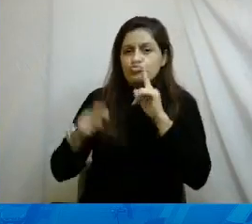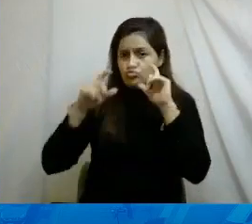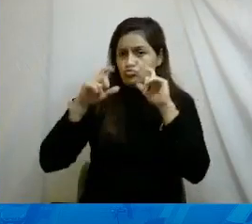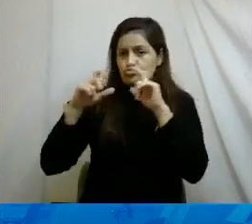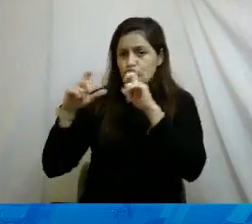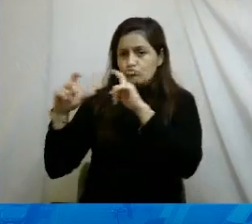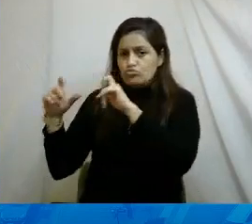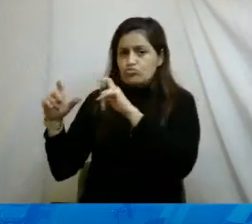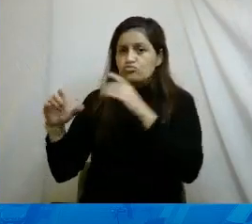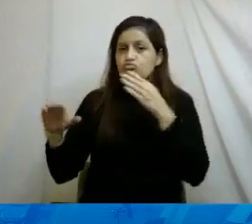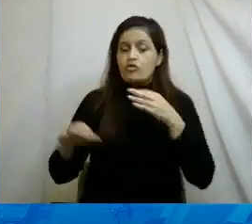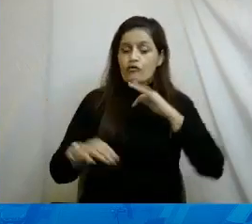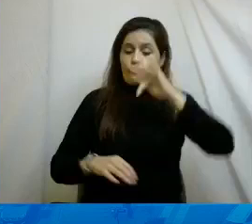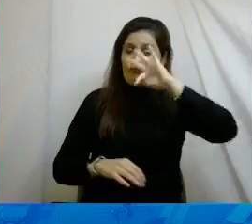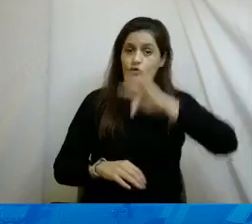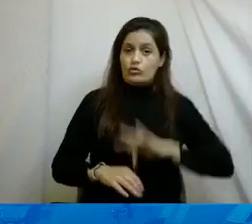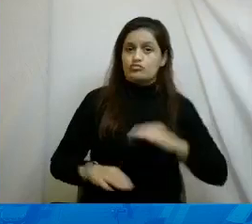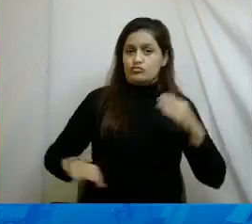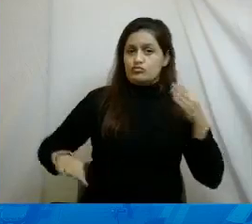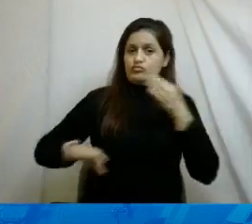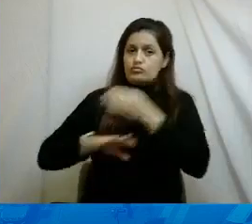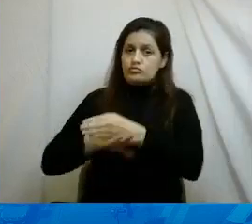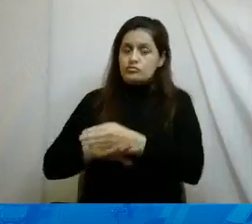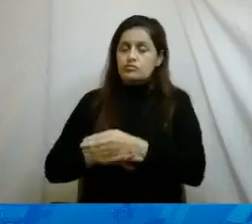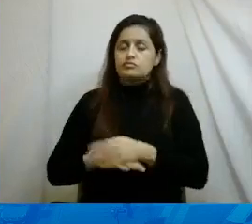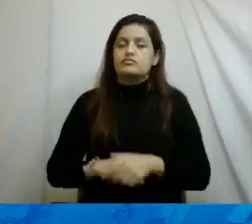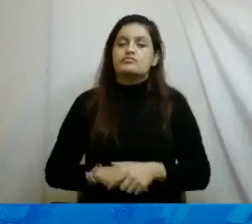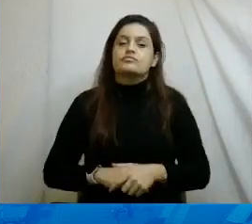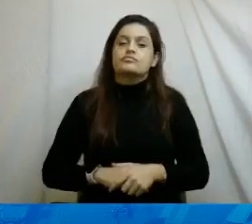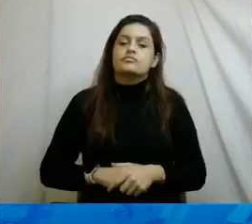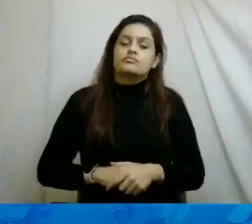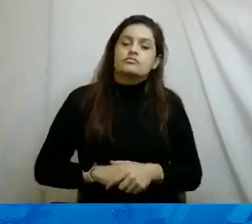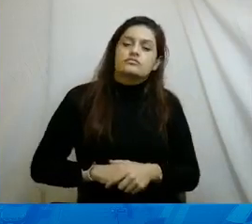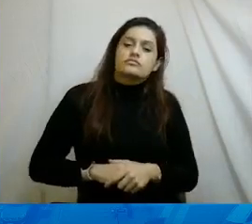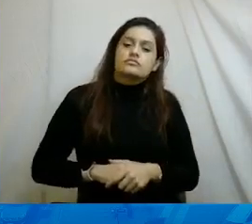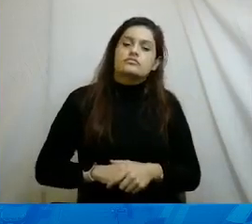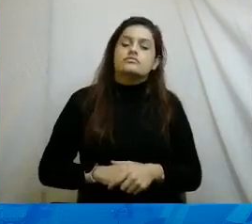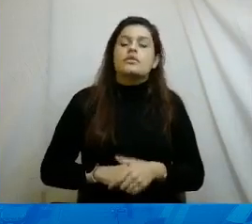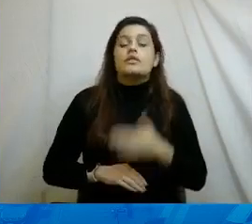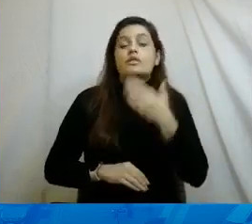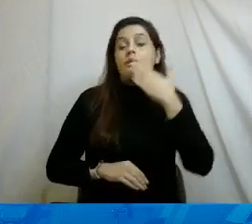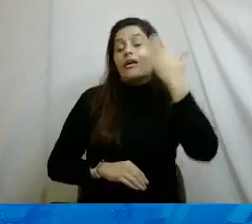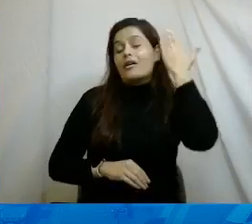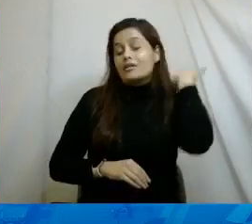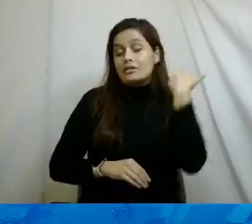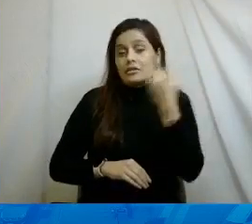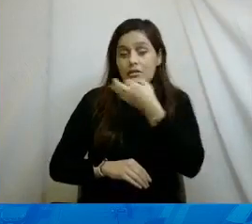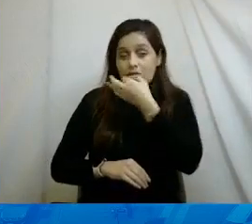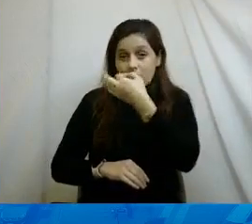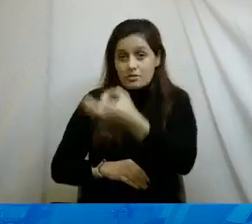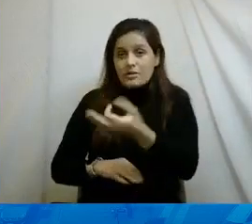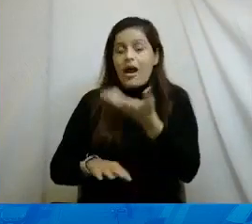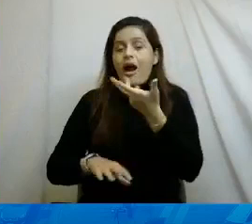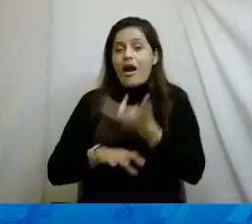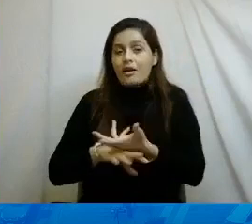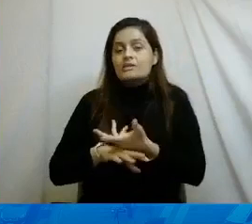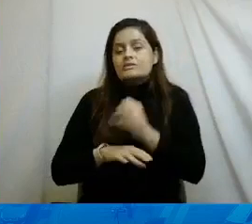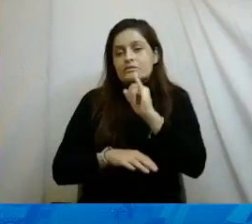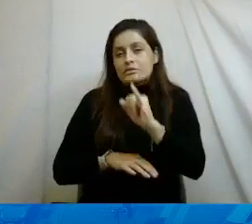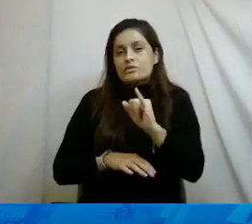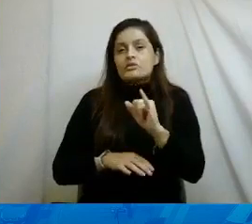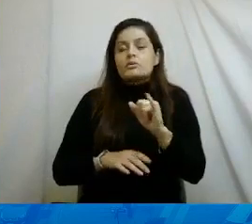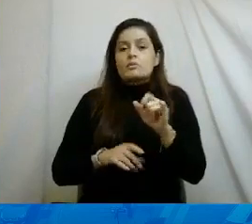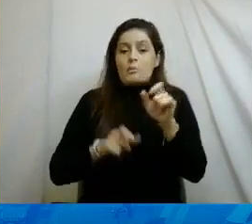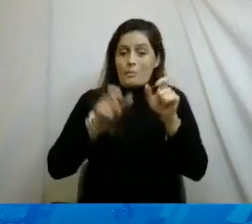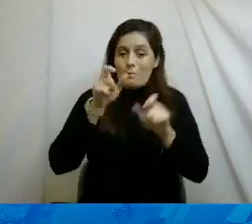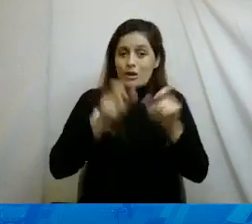funcionarias que asisten. También he mencionado en varios consejos que hay un evidente déficit de